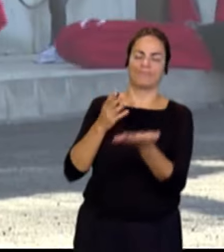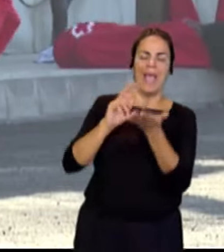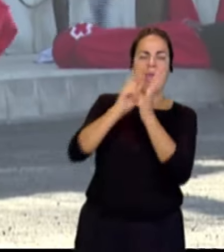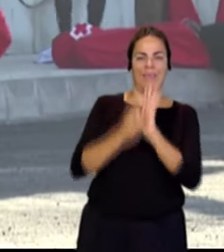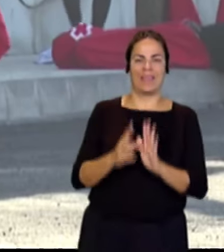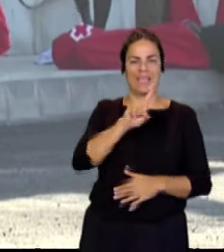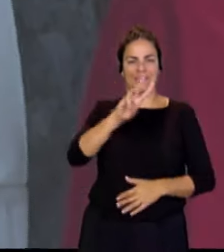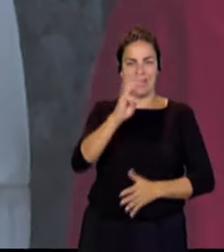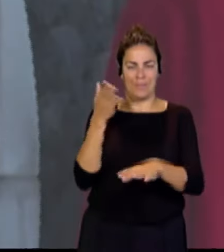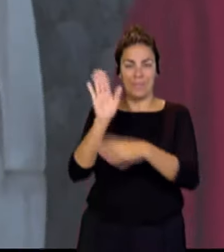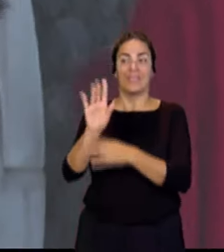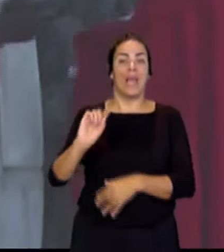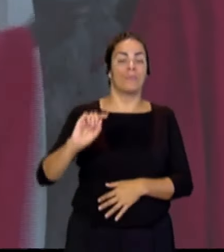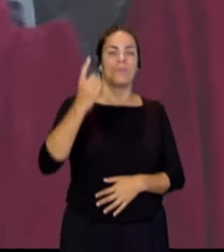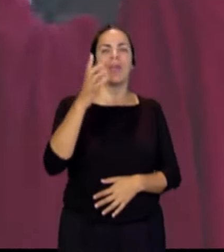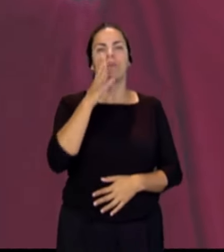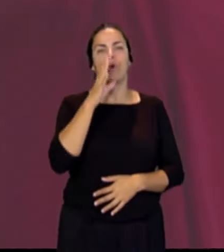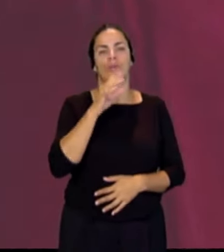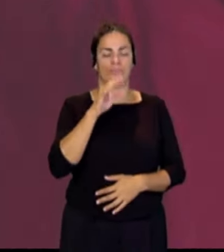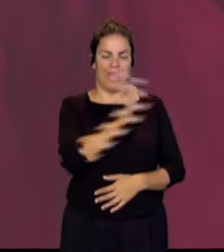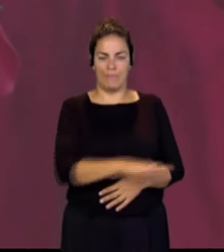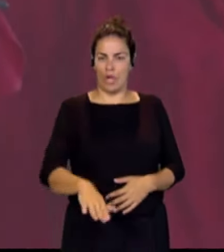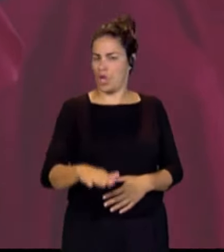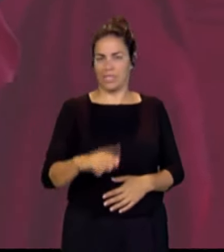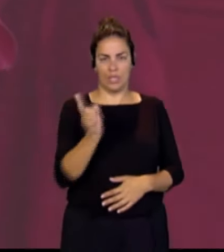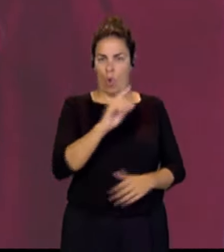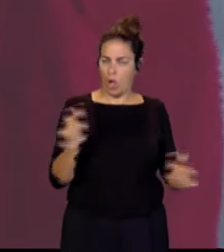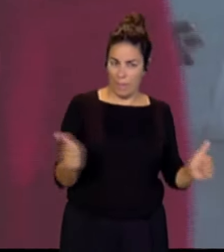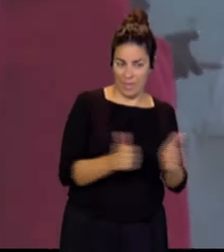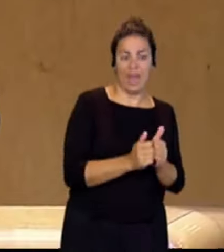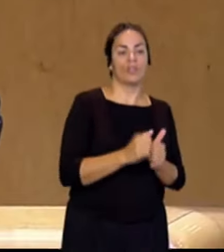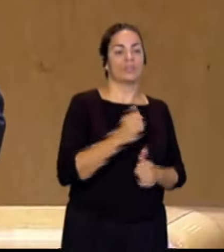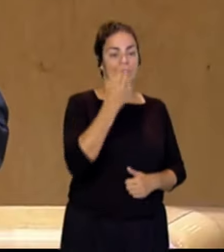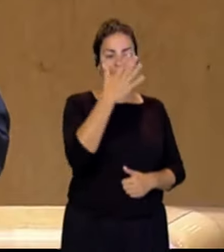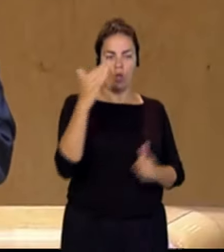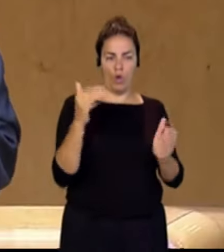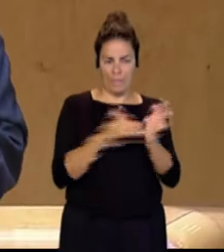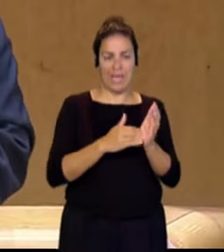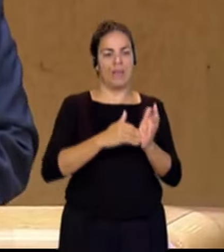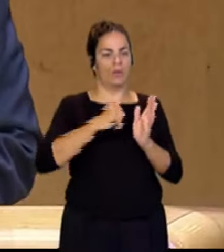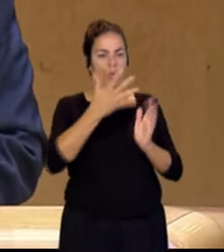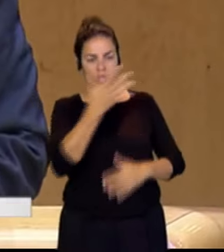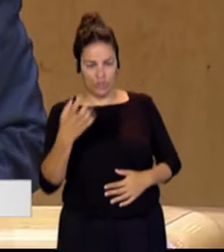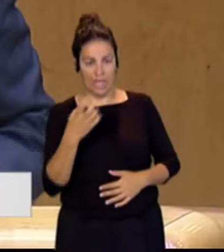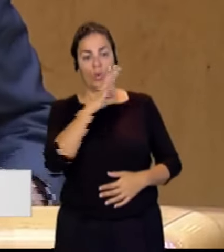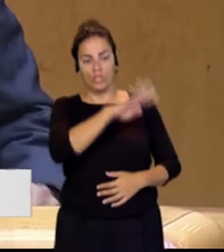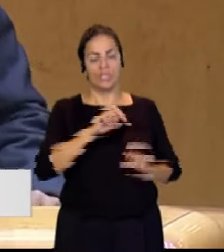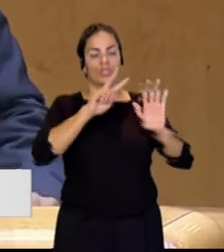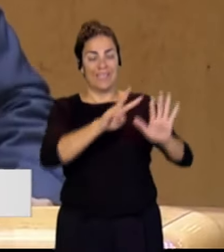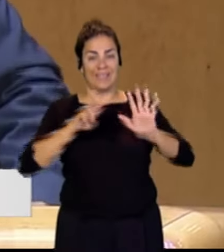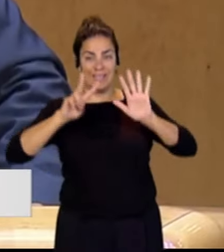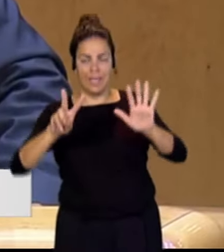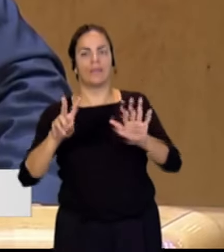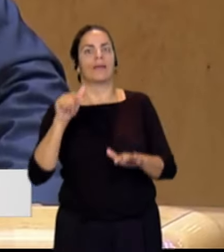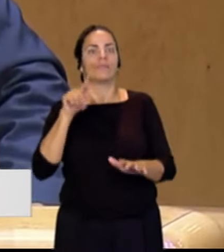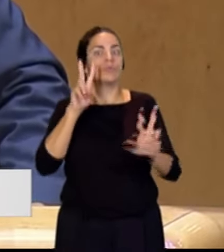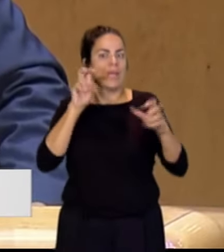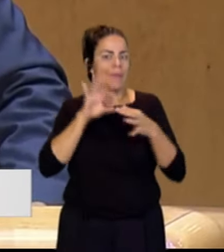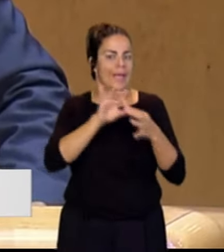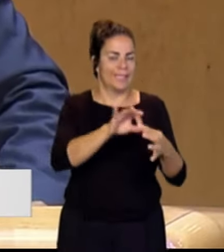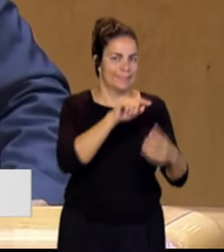los 5477 menores no acompañados que acoge Canarias la primera de ellas tiene que ver con el problema de los menores